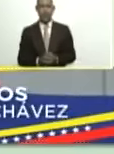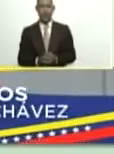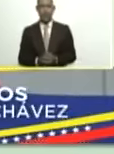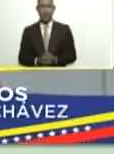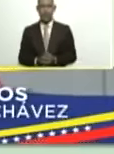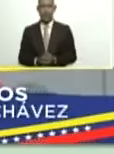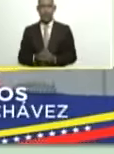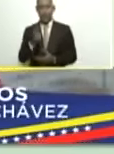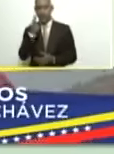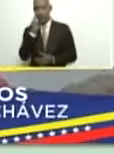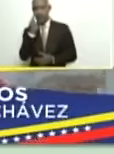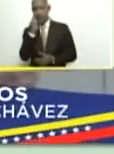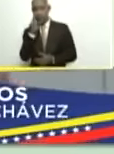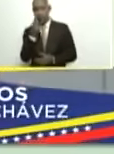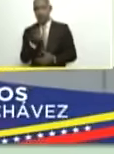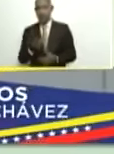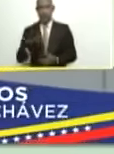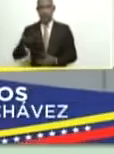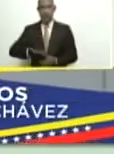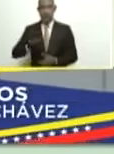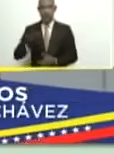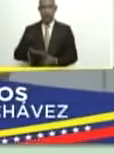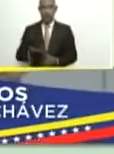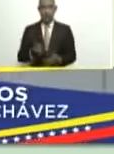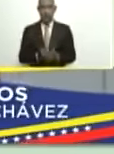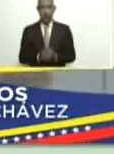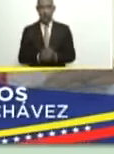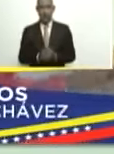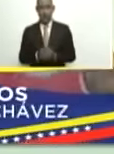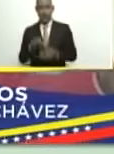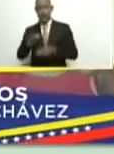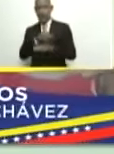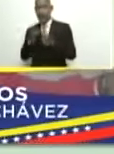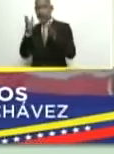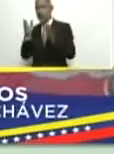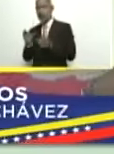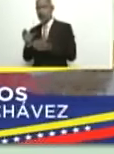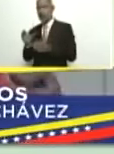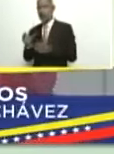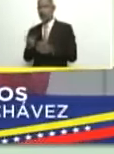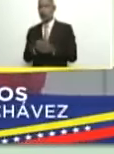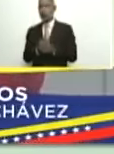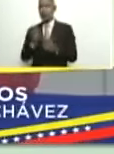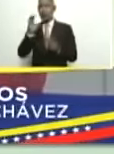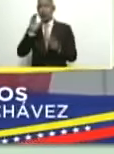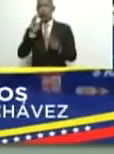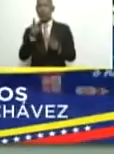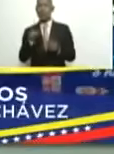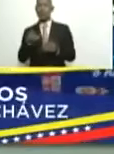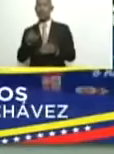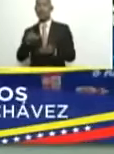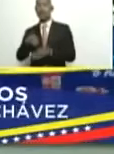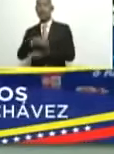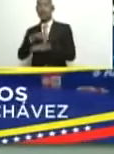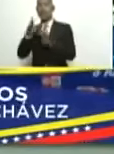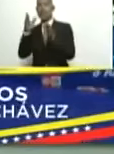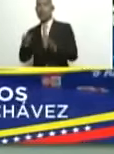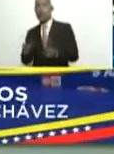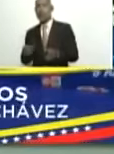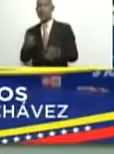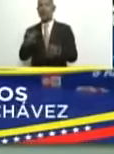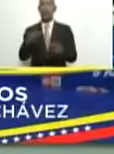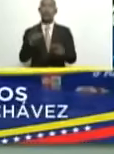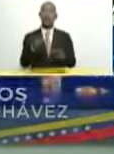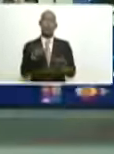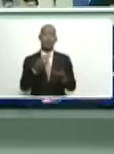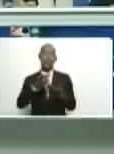Fíjate, un dato que me pasa aquí a Riaza, conversadito a Riaza, te puedes sumar a esta videoconferencia.